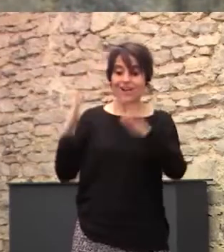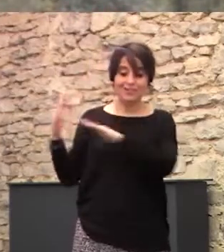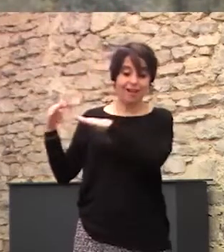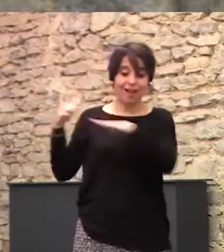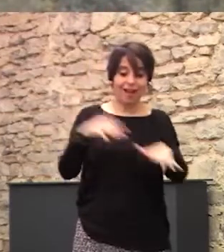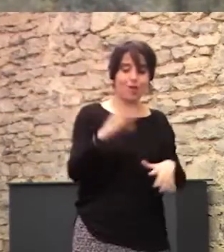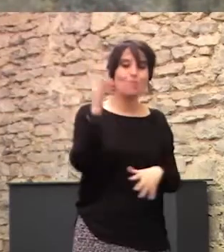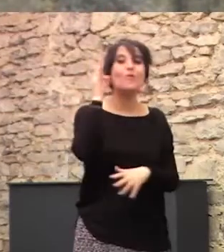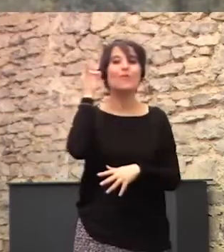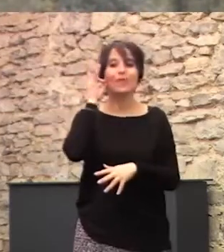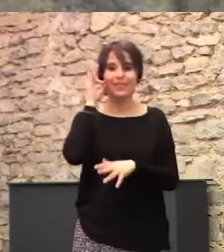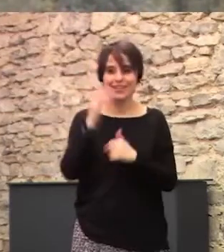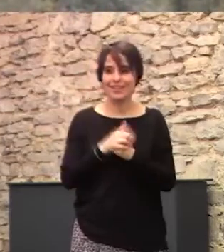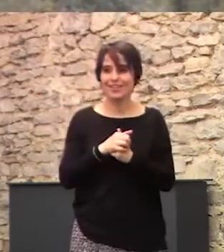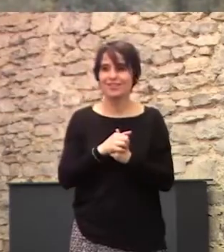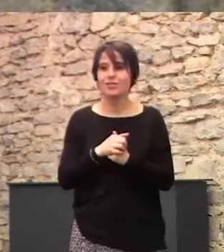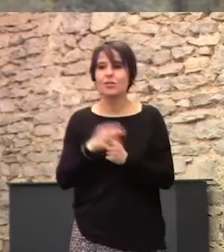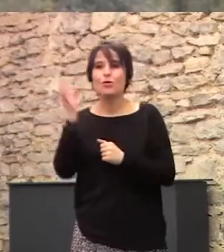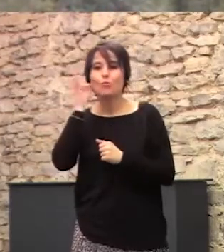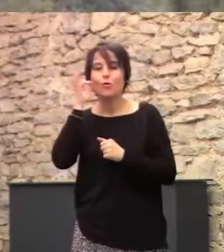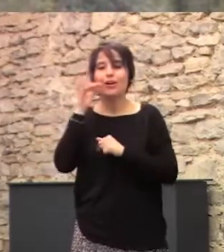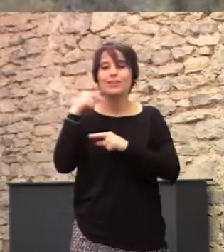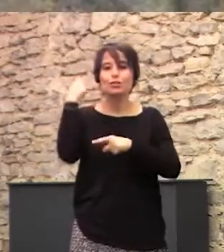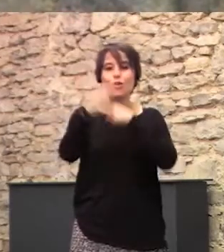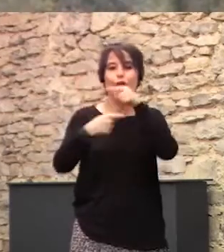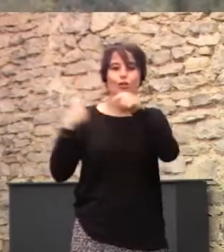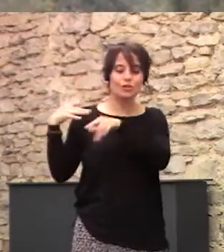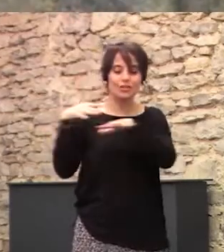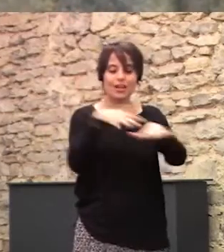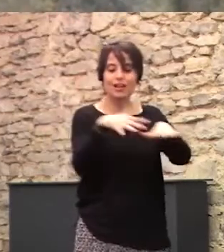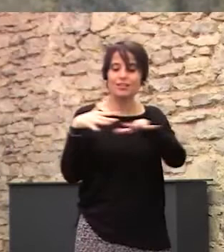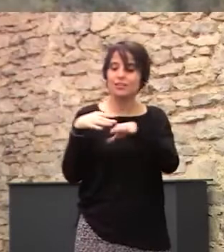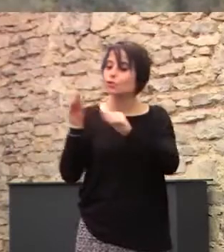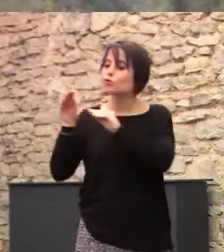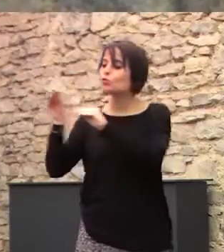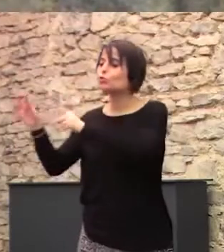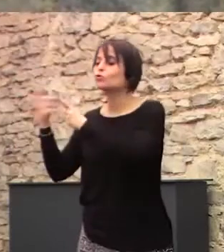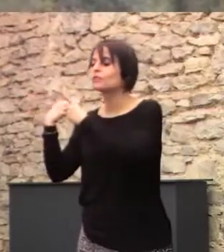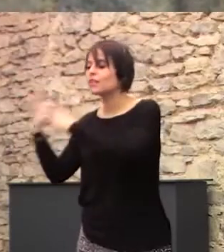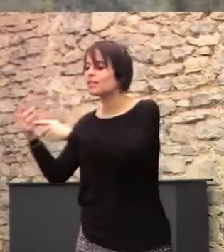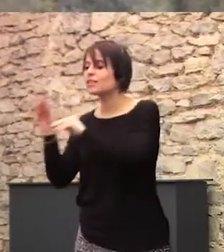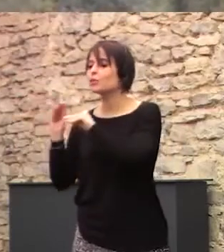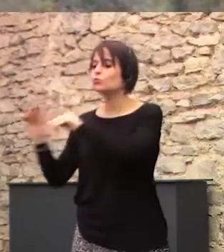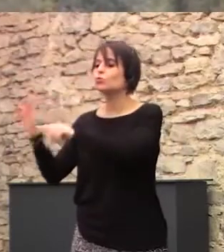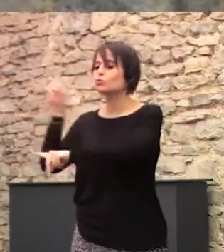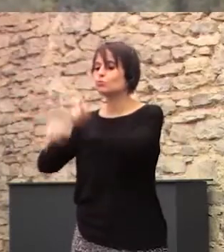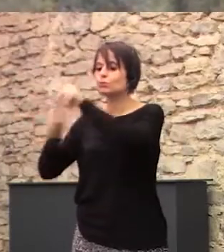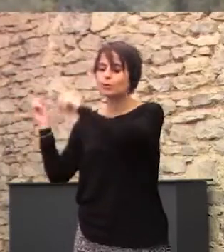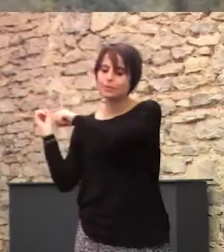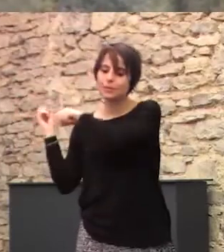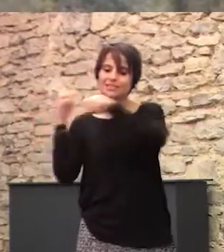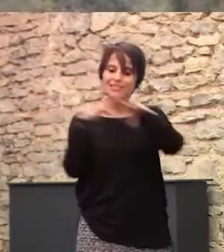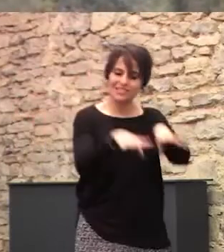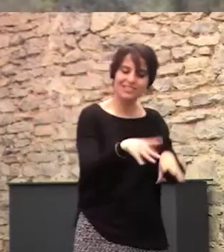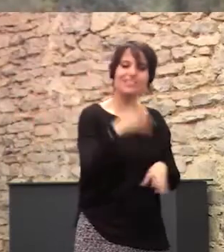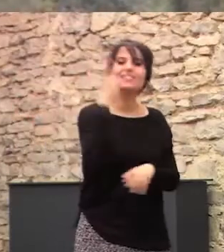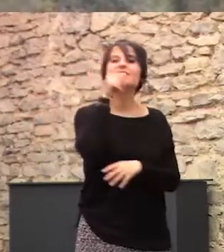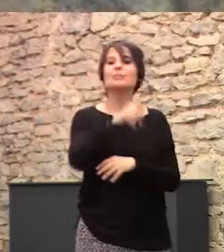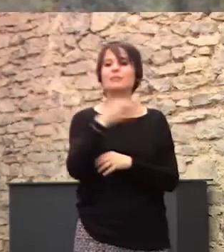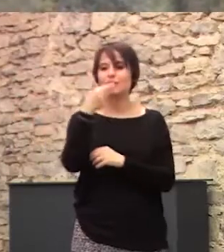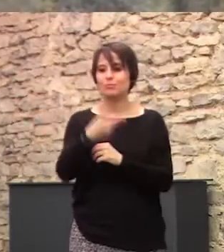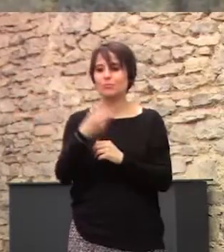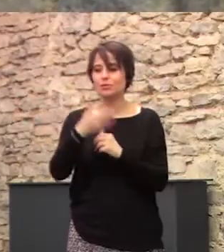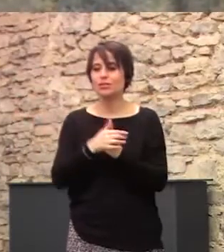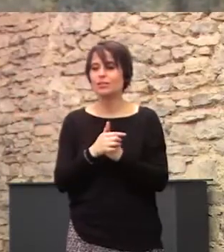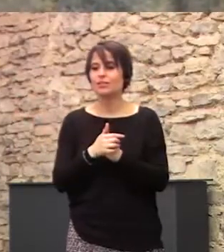Entonces, muchas mujeres llegan ahí todos los días y traen sus necesidades, sus problemas y sus ganas también de aportar. Yo